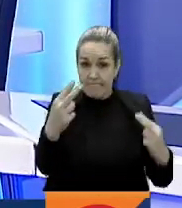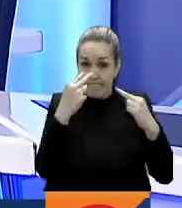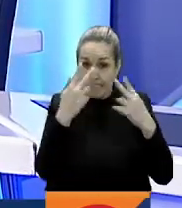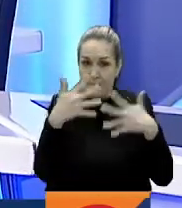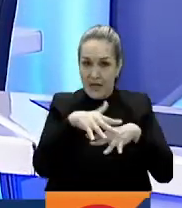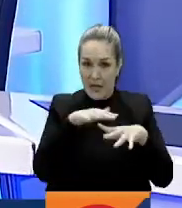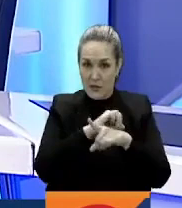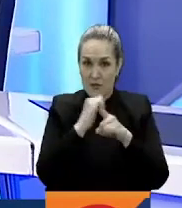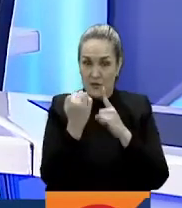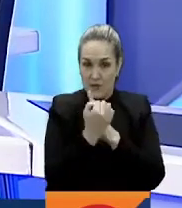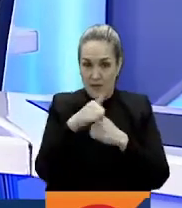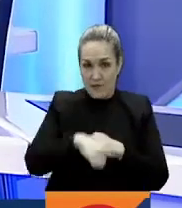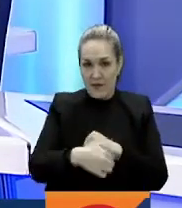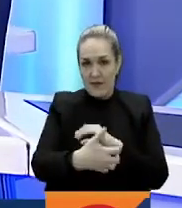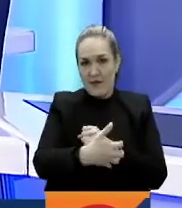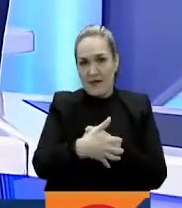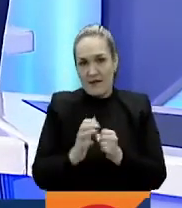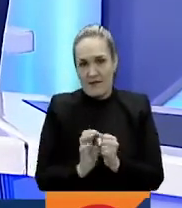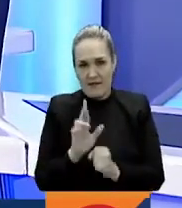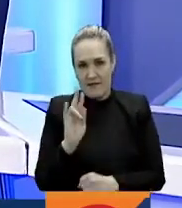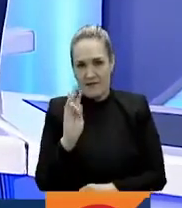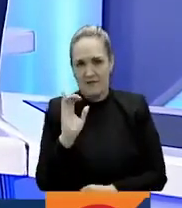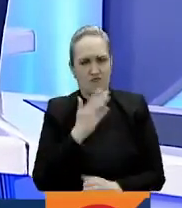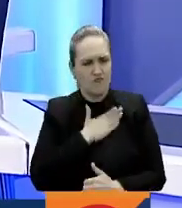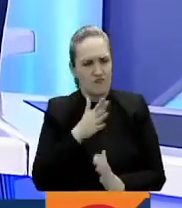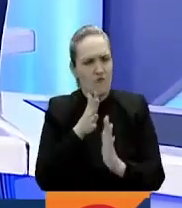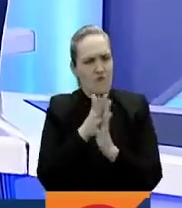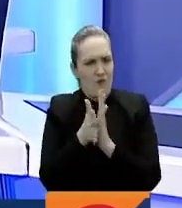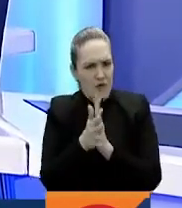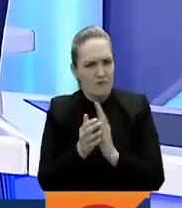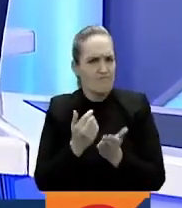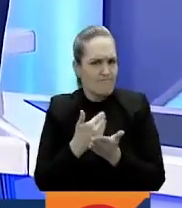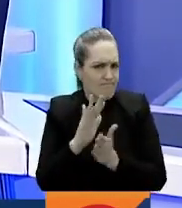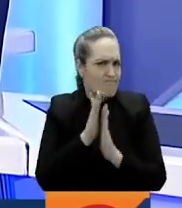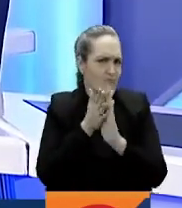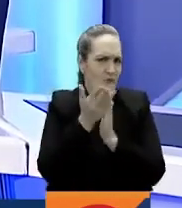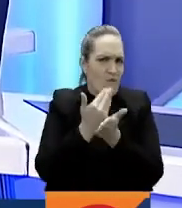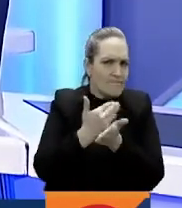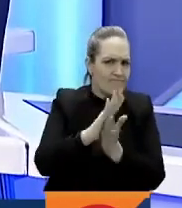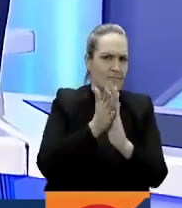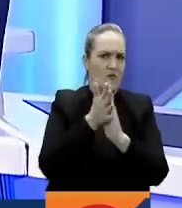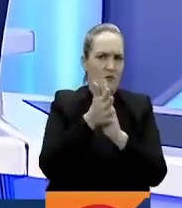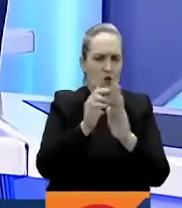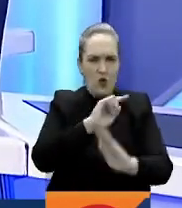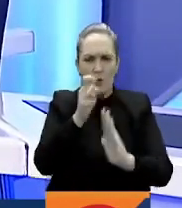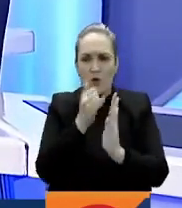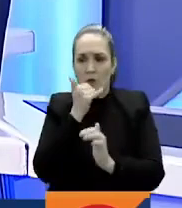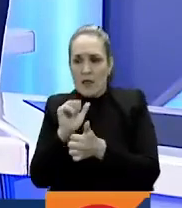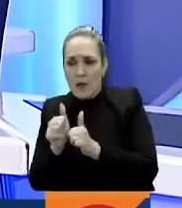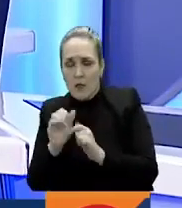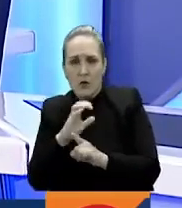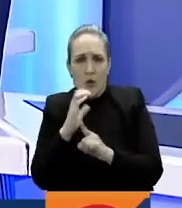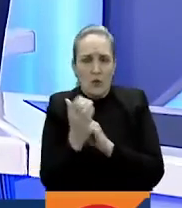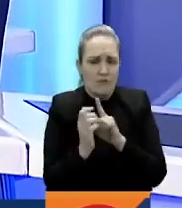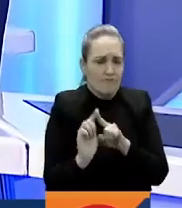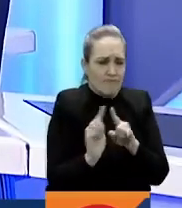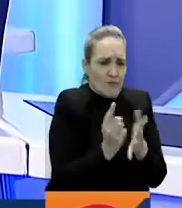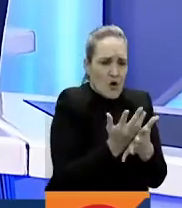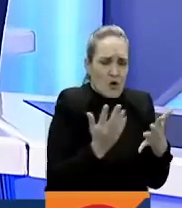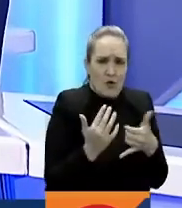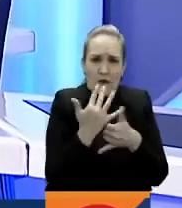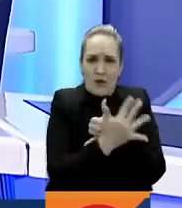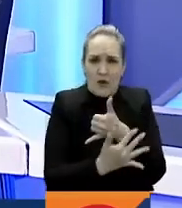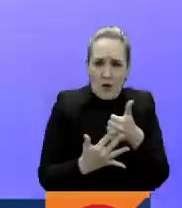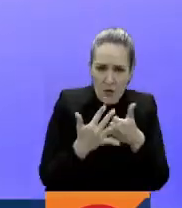las redes sociales de RTVC Noticias. Ahí estaremos informándoles todo lo que pasa en deportes, en cultura, por supuesto, lo que